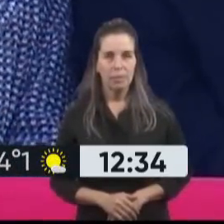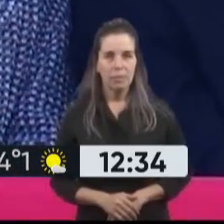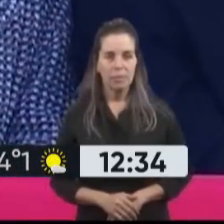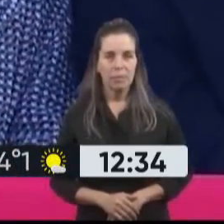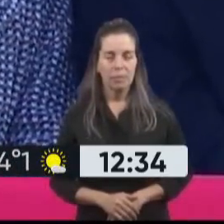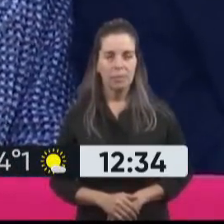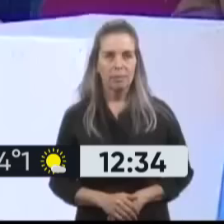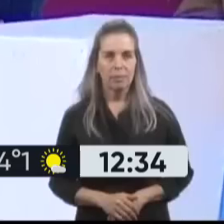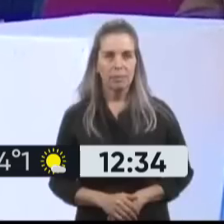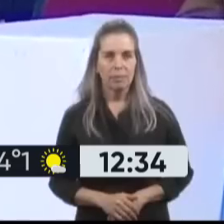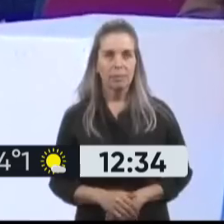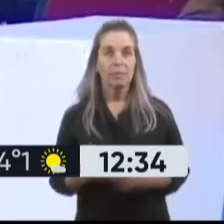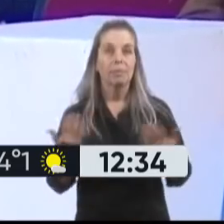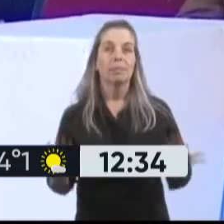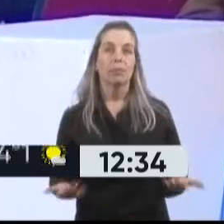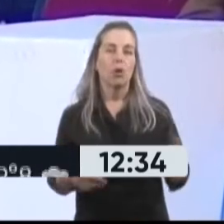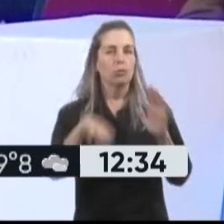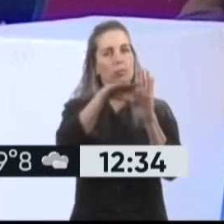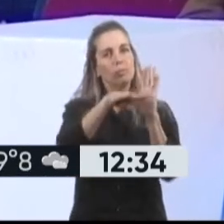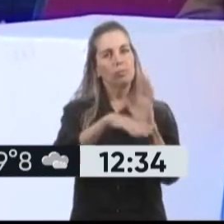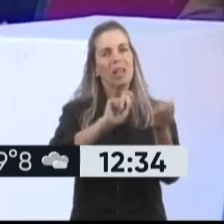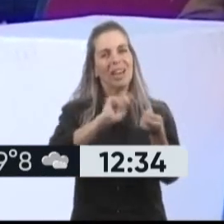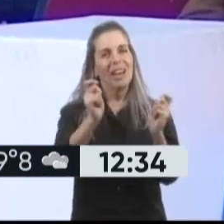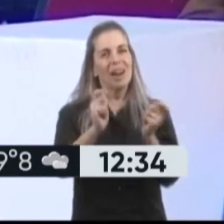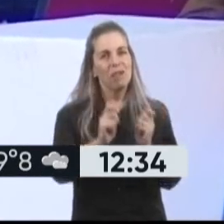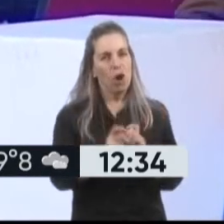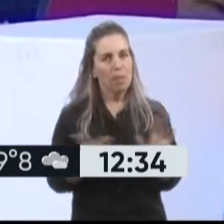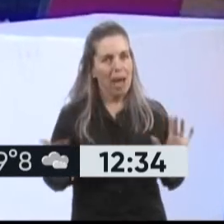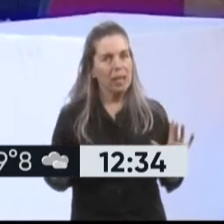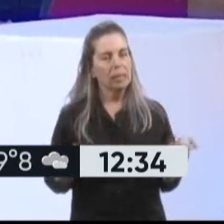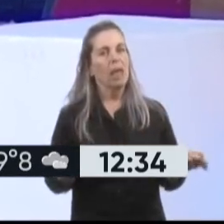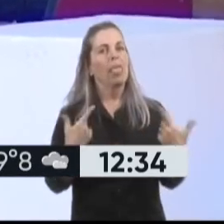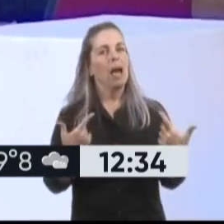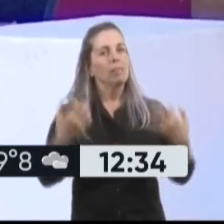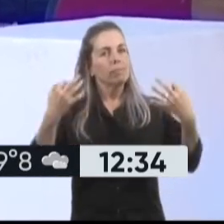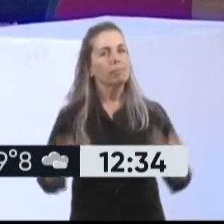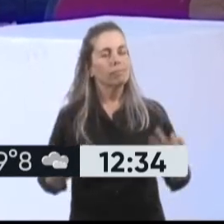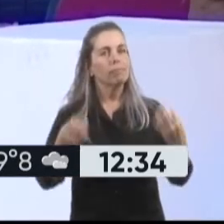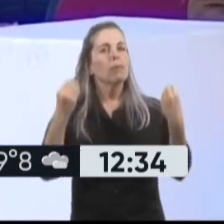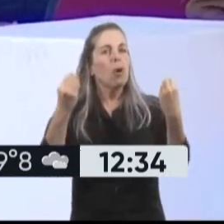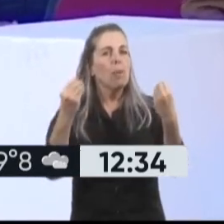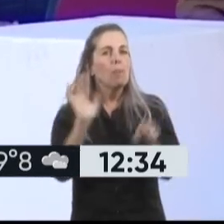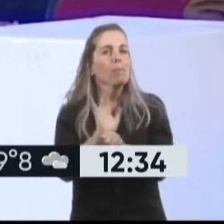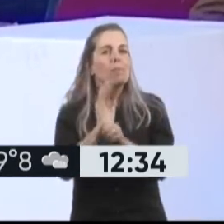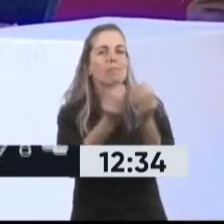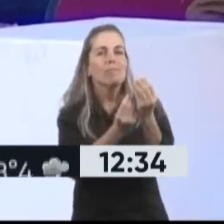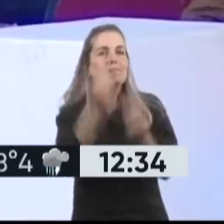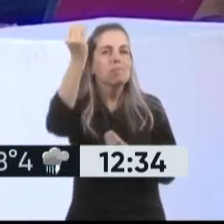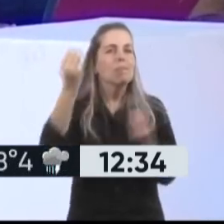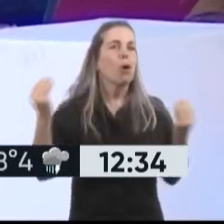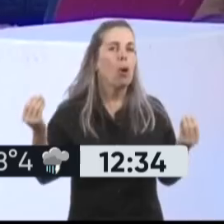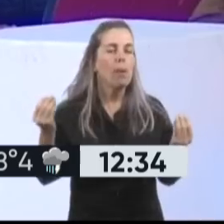De hecho, estas reformas nos permiten escalar 90 puestos en el índice de